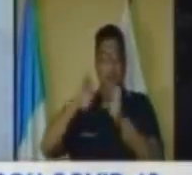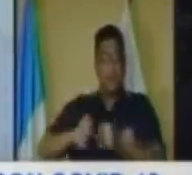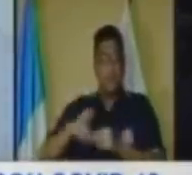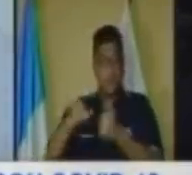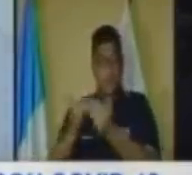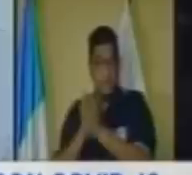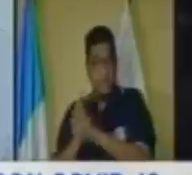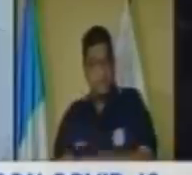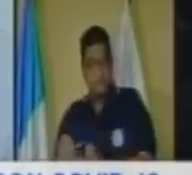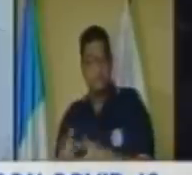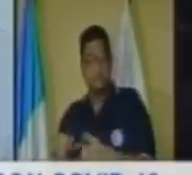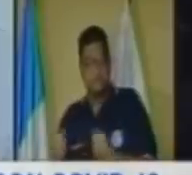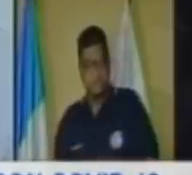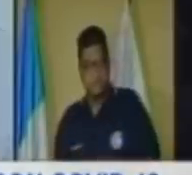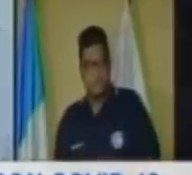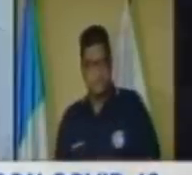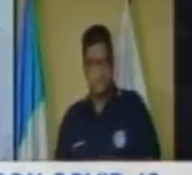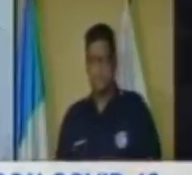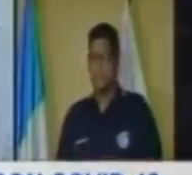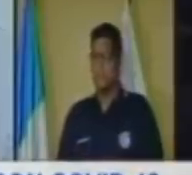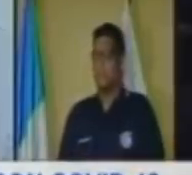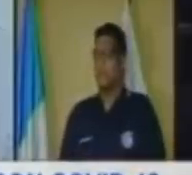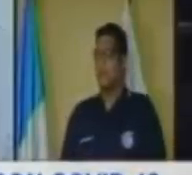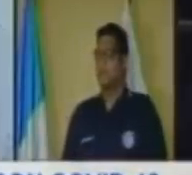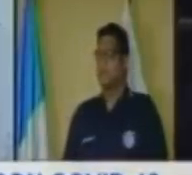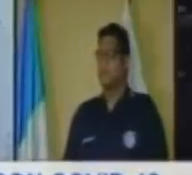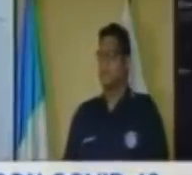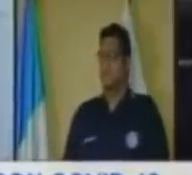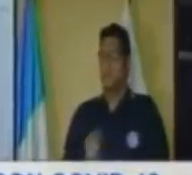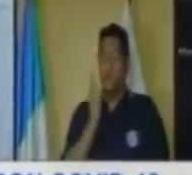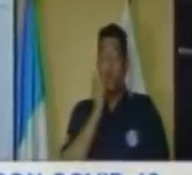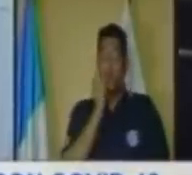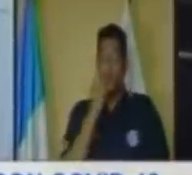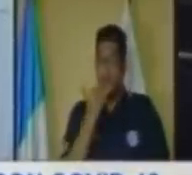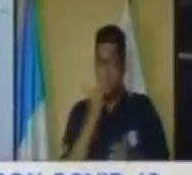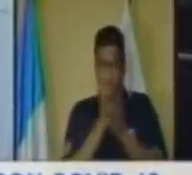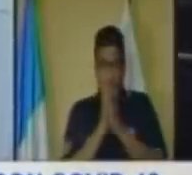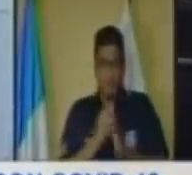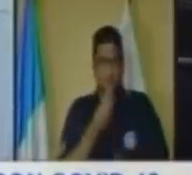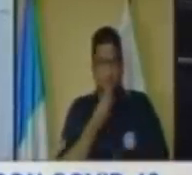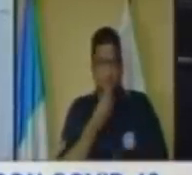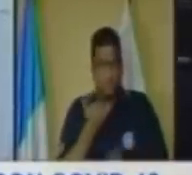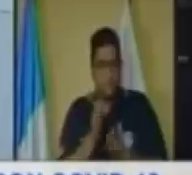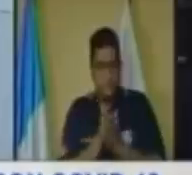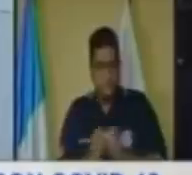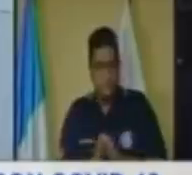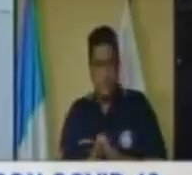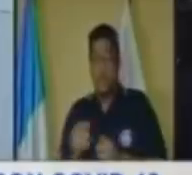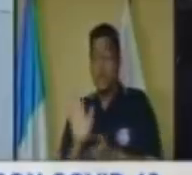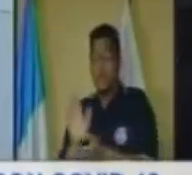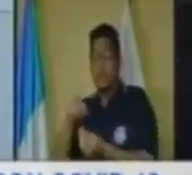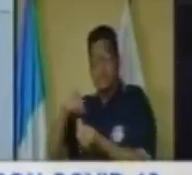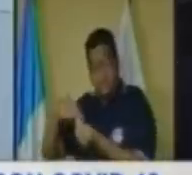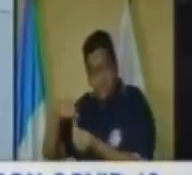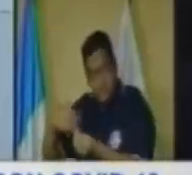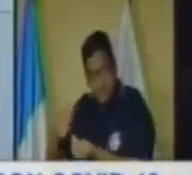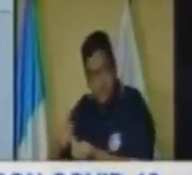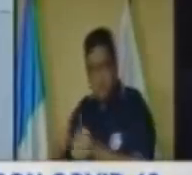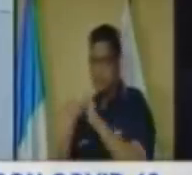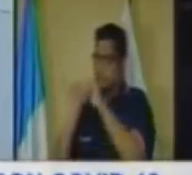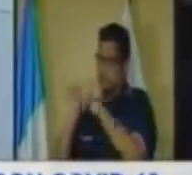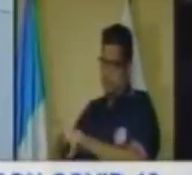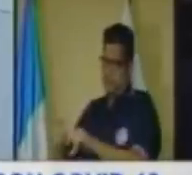¿Cuántos están de estos en cuarentena? ¿Sí? ¿A todos se les ya practicó o se les va a practicar la prueba de COVID-19? Y bueno, por ejemplo, con la familia de esta persona que falleció, también creo que está en cuarentena. Sí, la familia está en cuarentena. De los pasajeros que venían con el primer caso de COVID